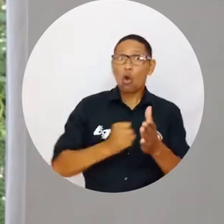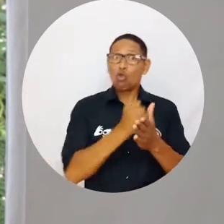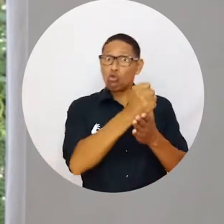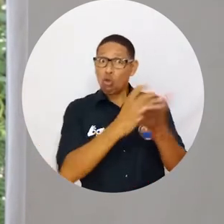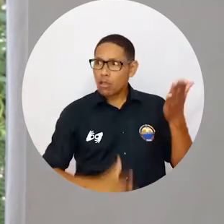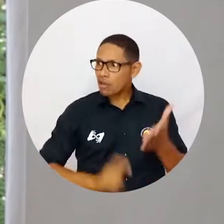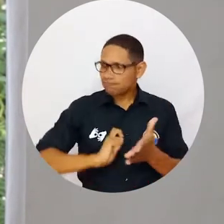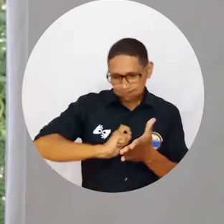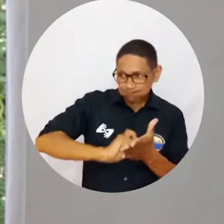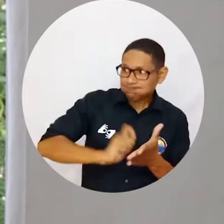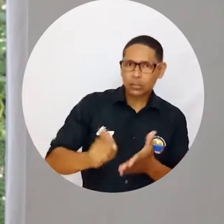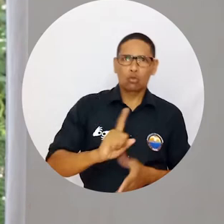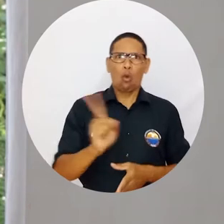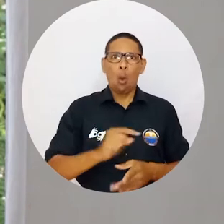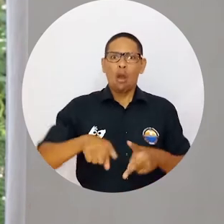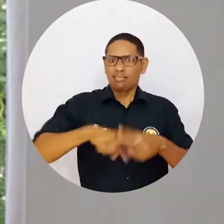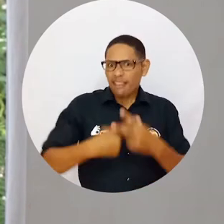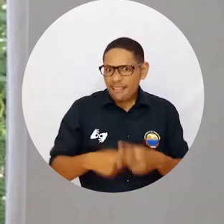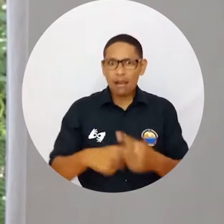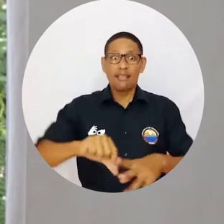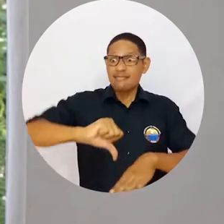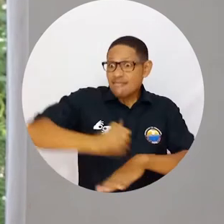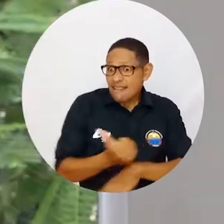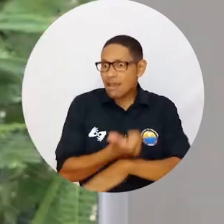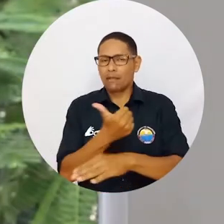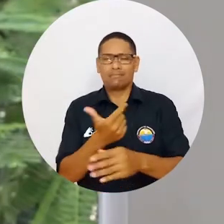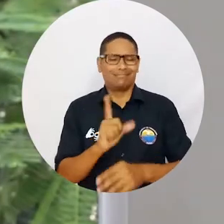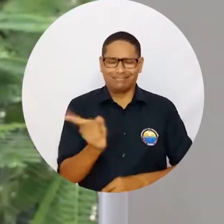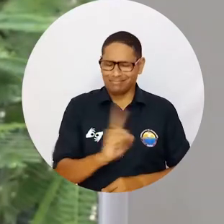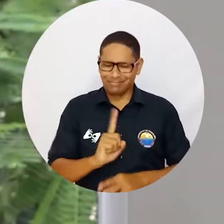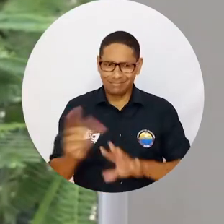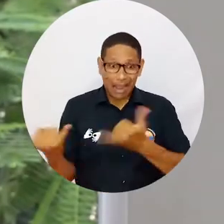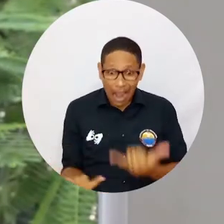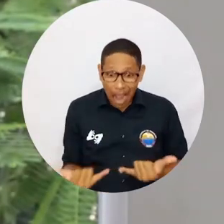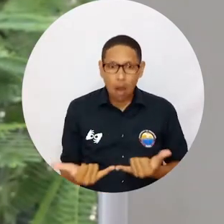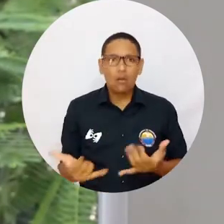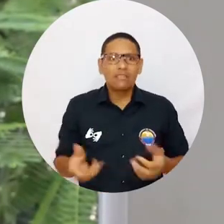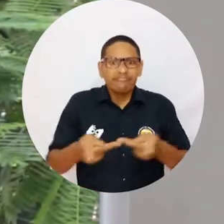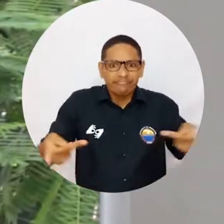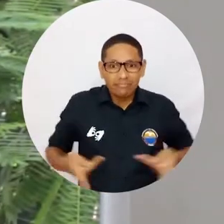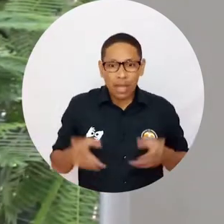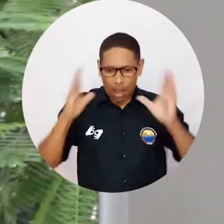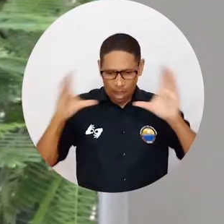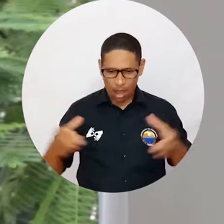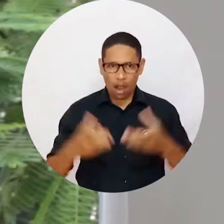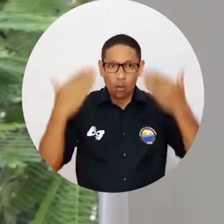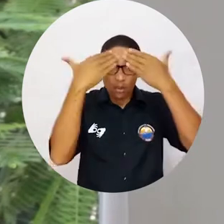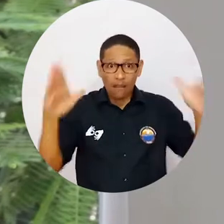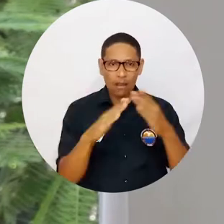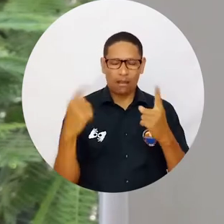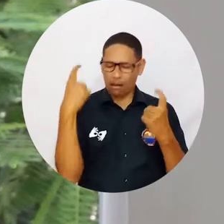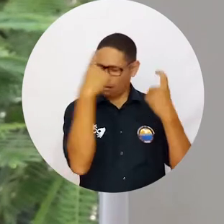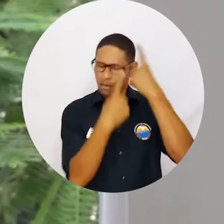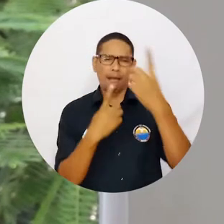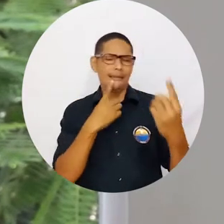notas evaluativas, ni esté realizando taller, ni dejando asignatura. Estos espacios de aulas abiertas y estos espacios de diálogo y